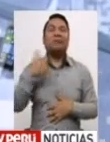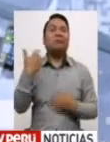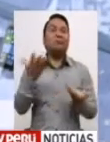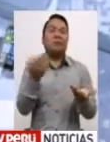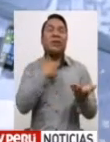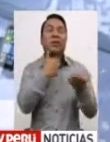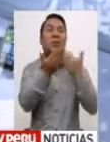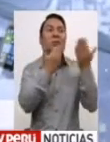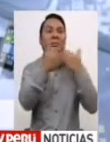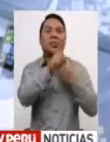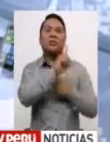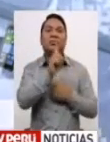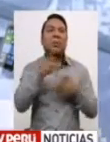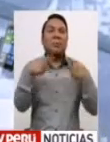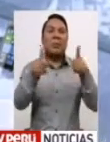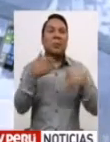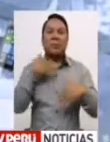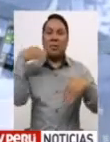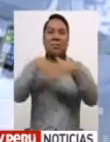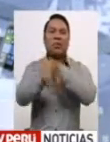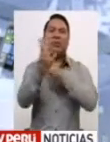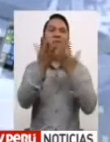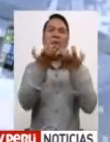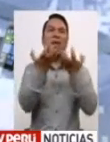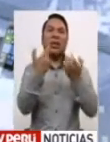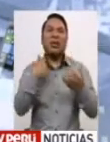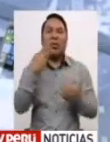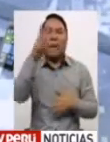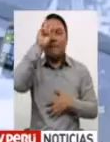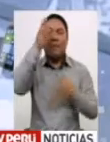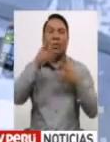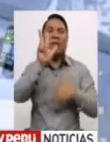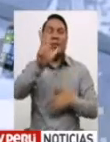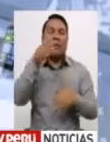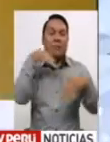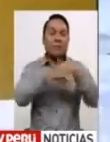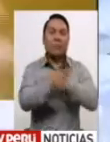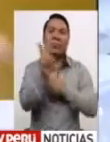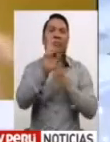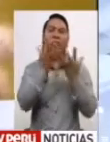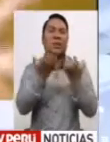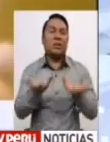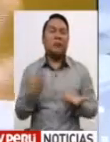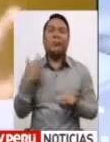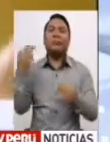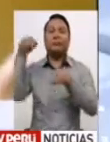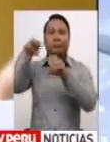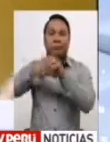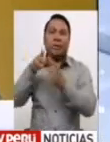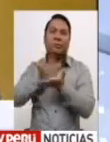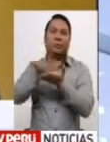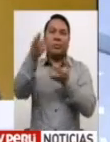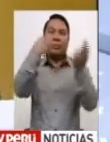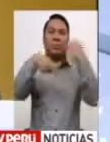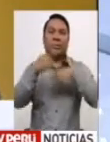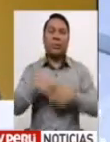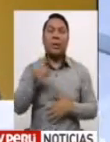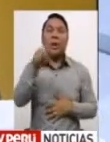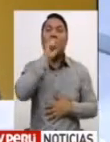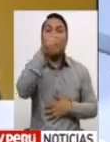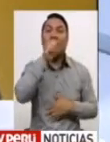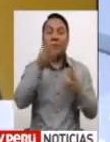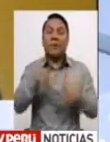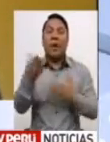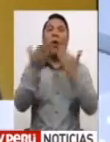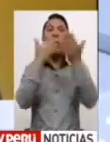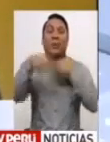nos va a conducir a la ciudad de Lima. Estaremos llegando aproximadamente después de las 9 de la noche. El periodista Ricardo Burgos conversó con